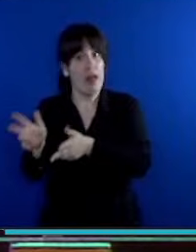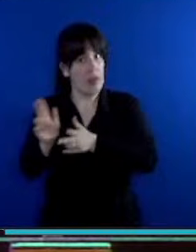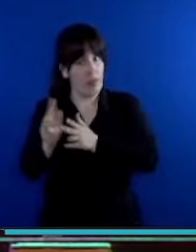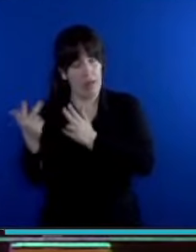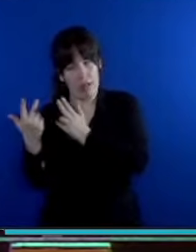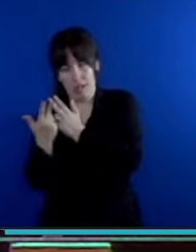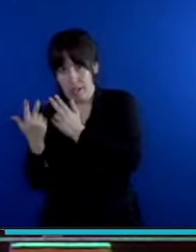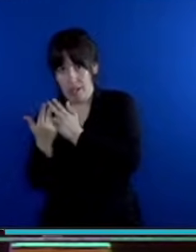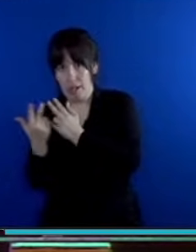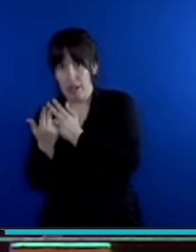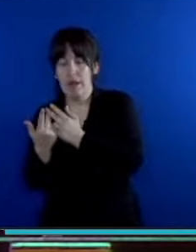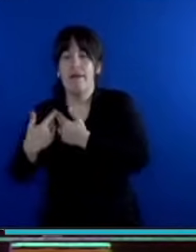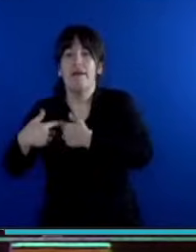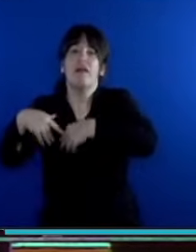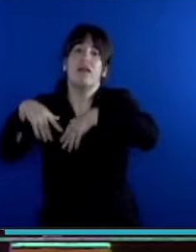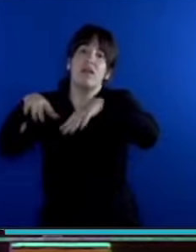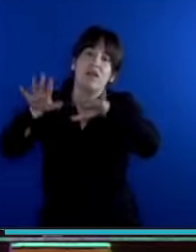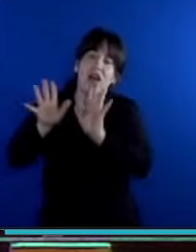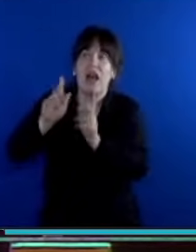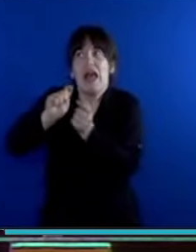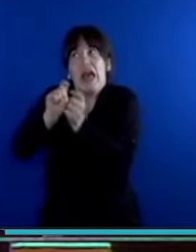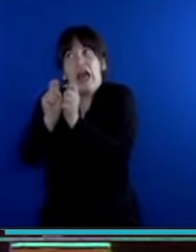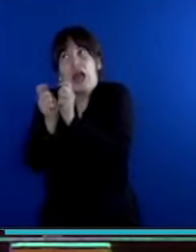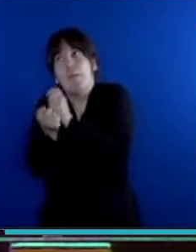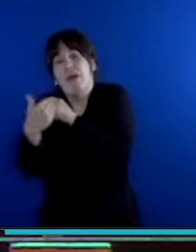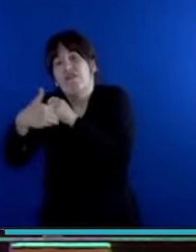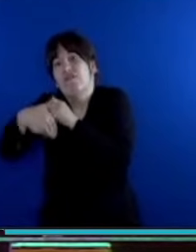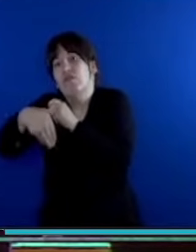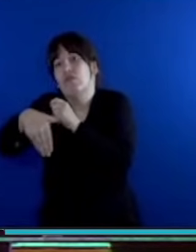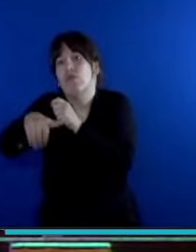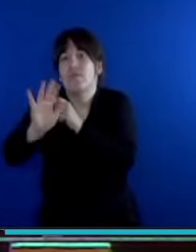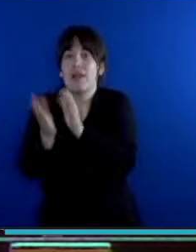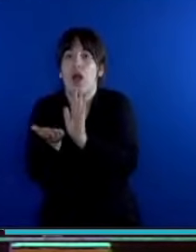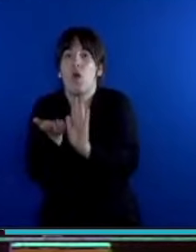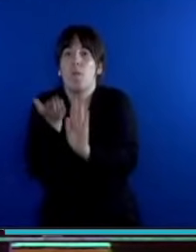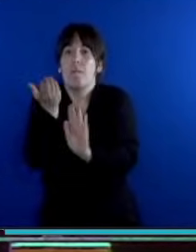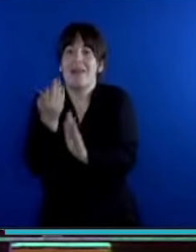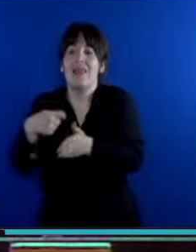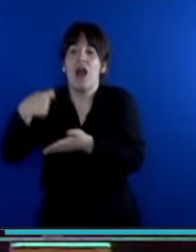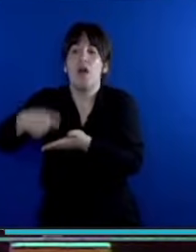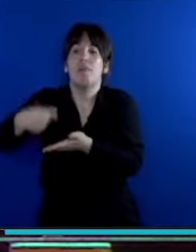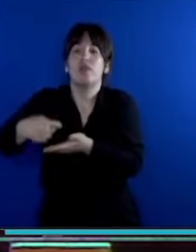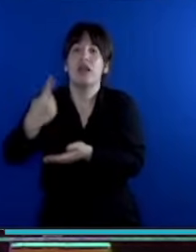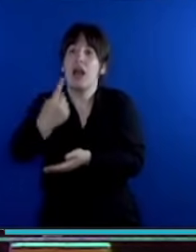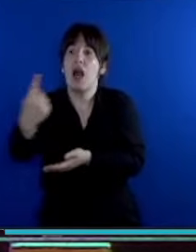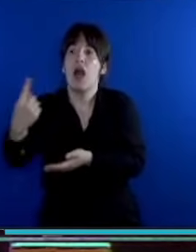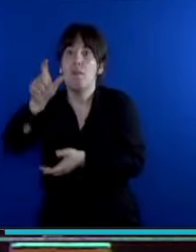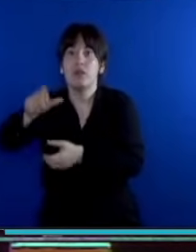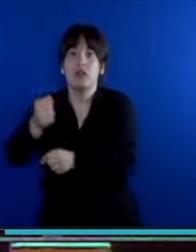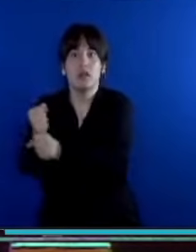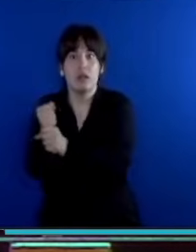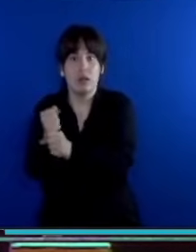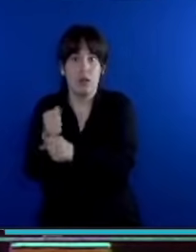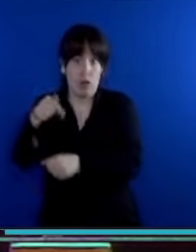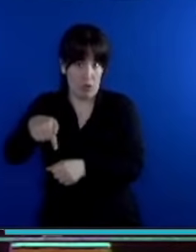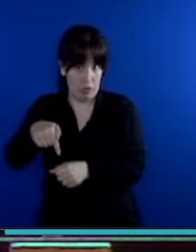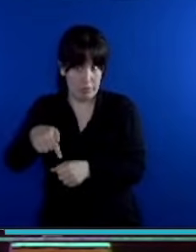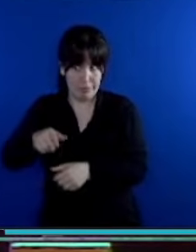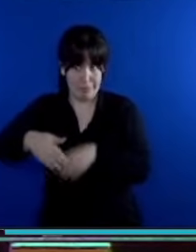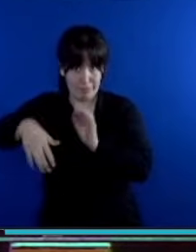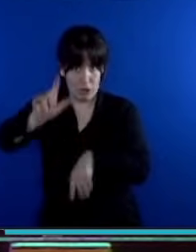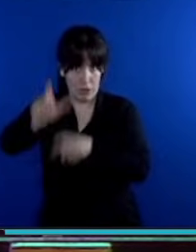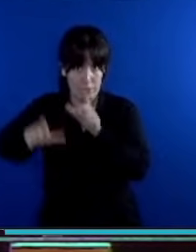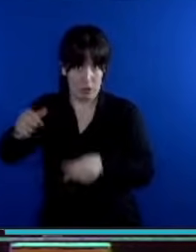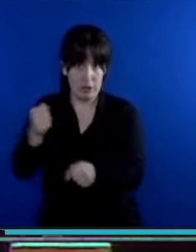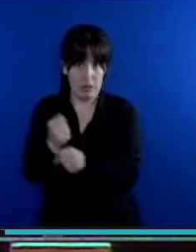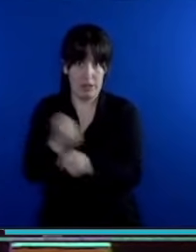que vendría una reforma que aumenta el aporte que hace cada trabajador, que hoy en la mayoría de los trabajadores estatales